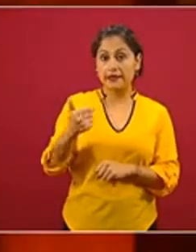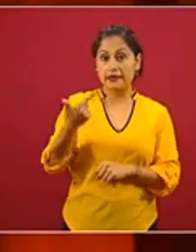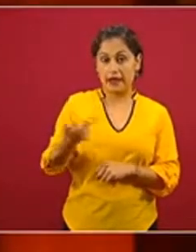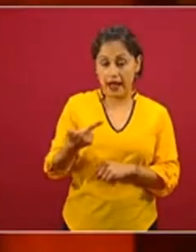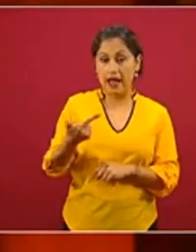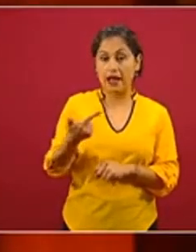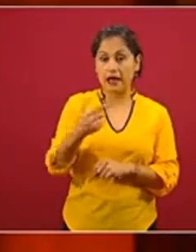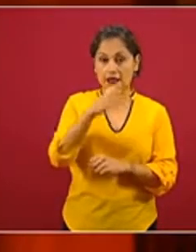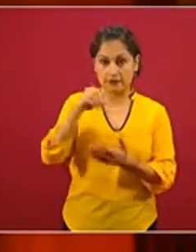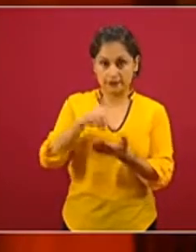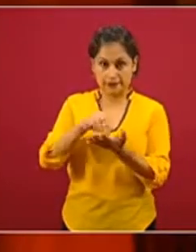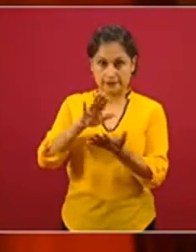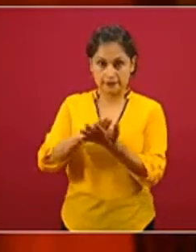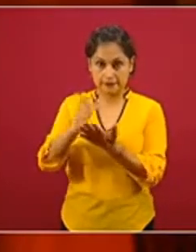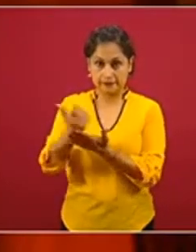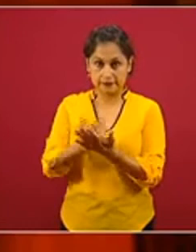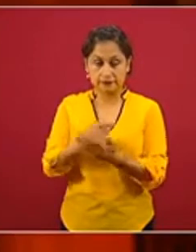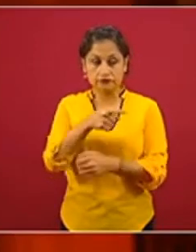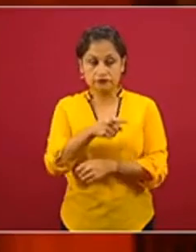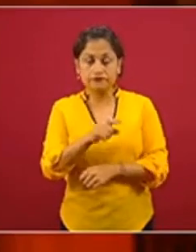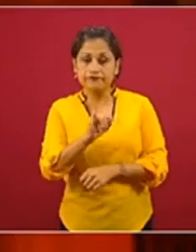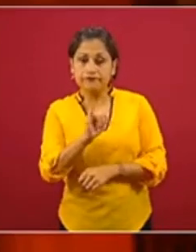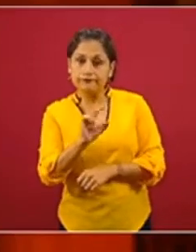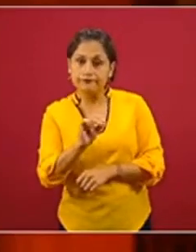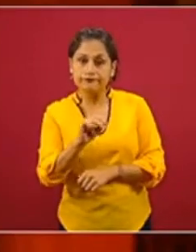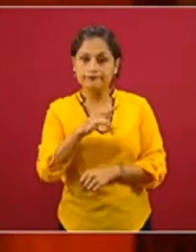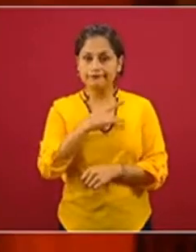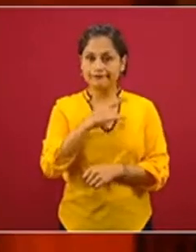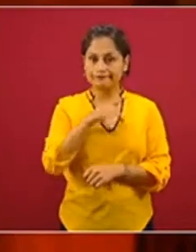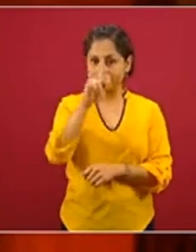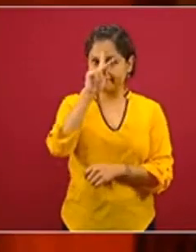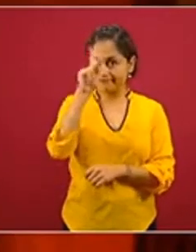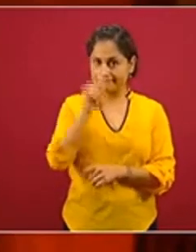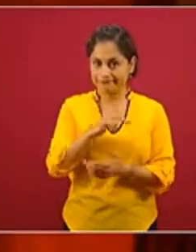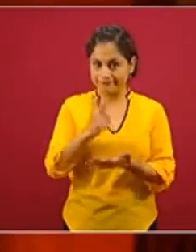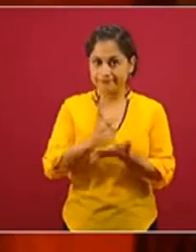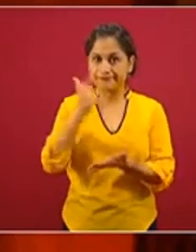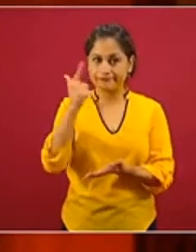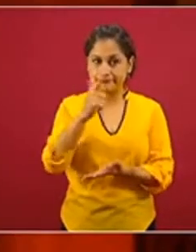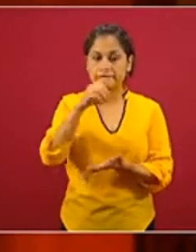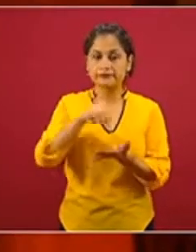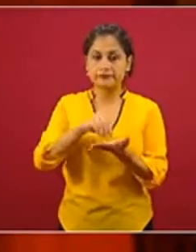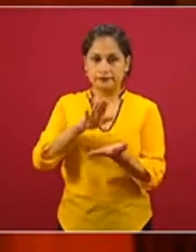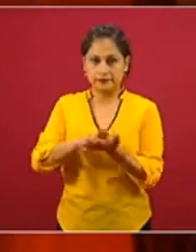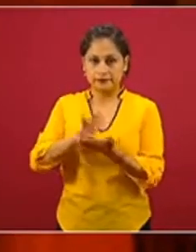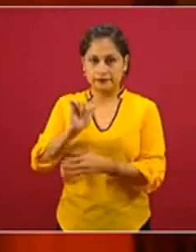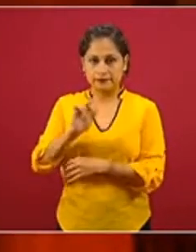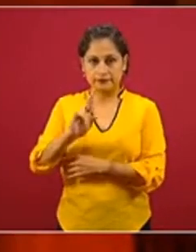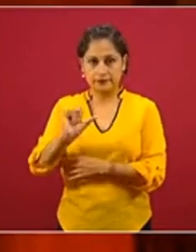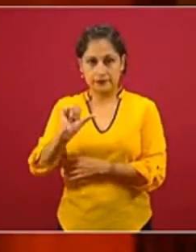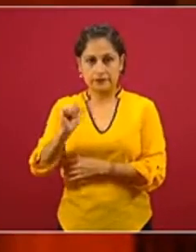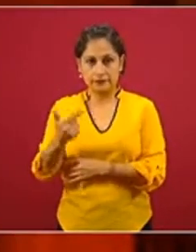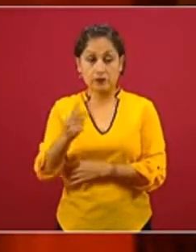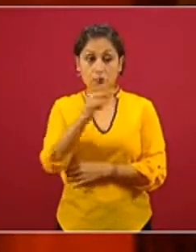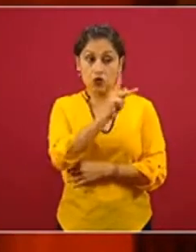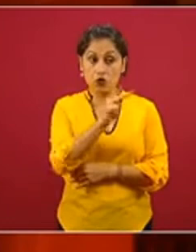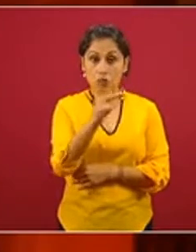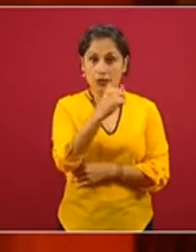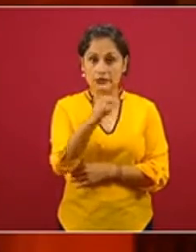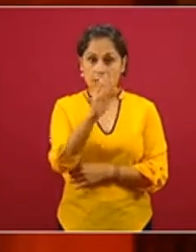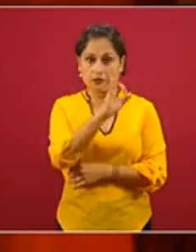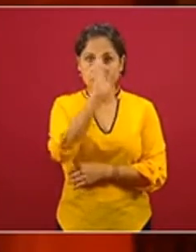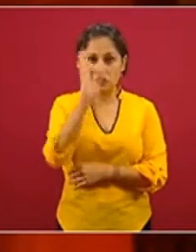grave. Ese es el caso sospechoso grave, que en su momento todas estas personas acceden a una prueba de laboratorio y pueden